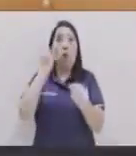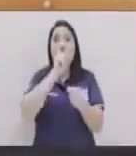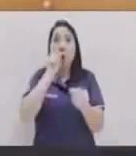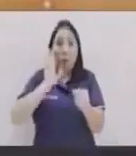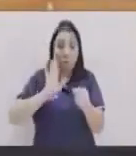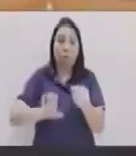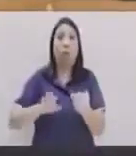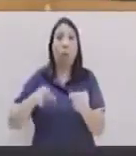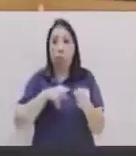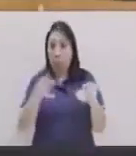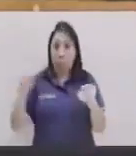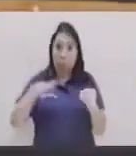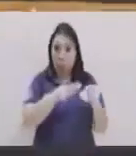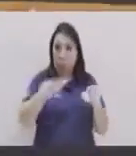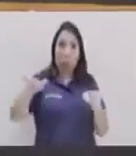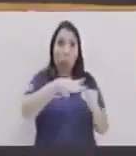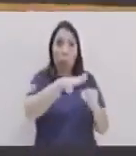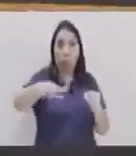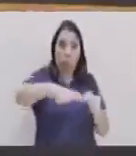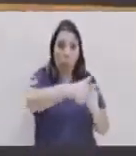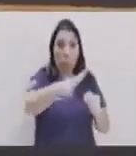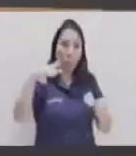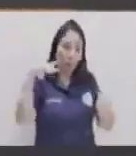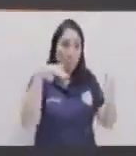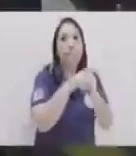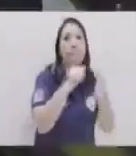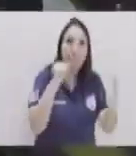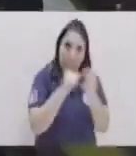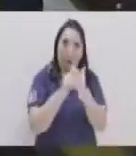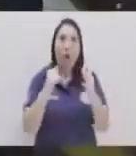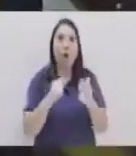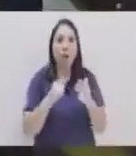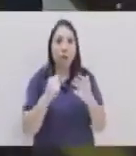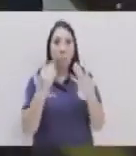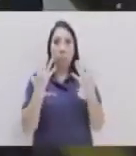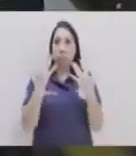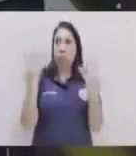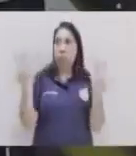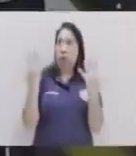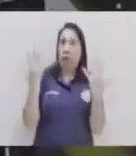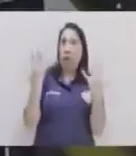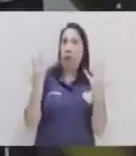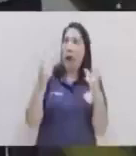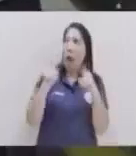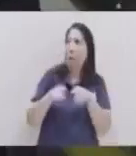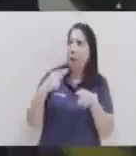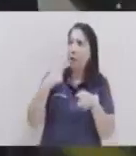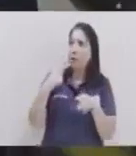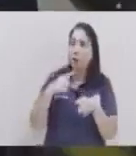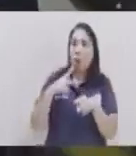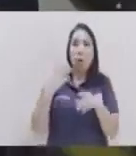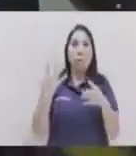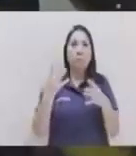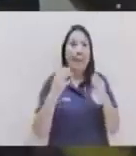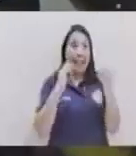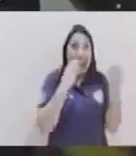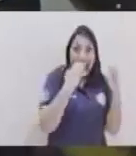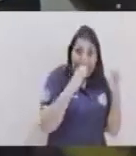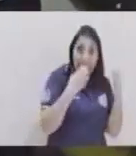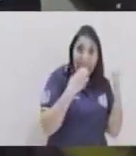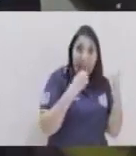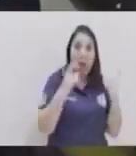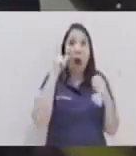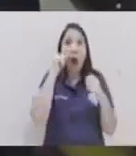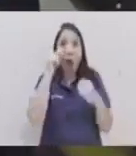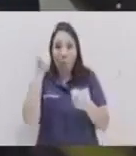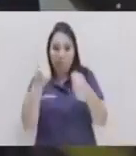que detener su marcha y entonces ocasionó una gran congestión de vehículos. Sí. Entonces, ¿qué es lo que